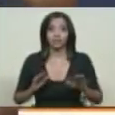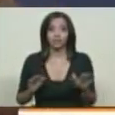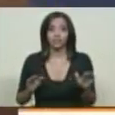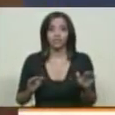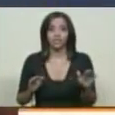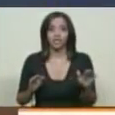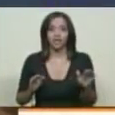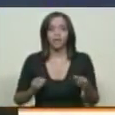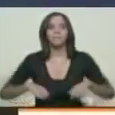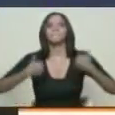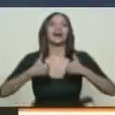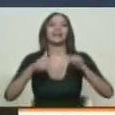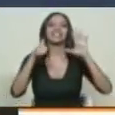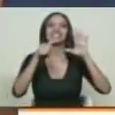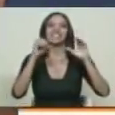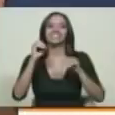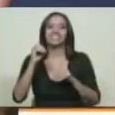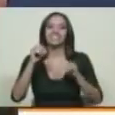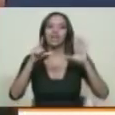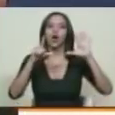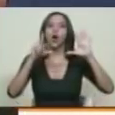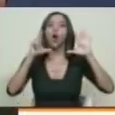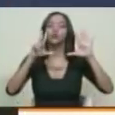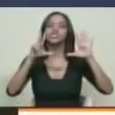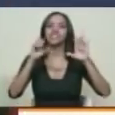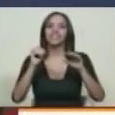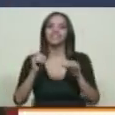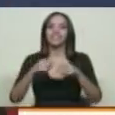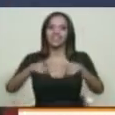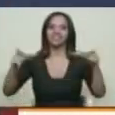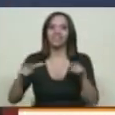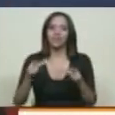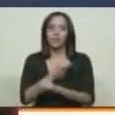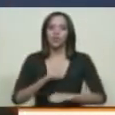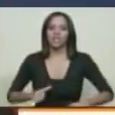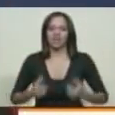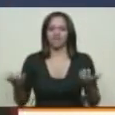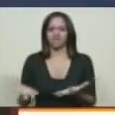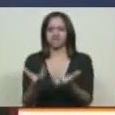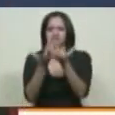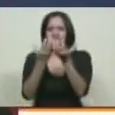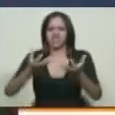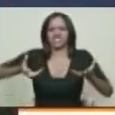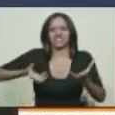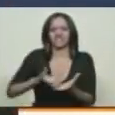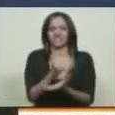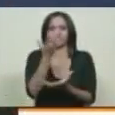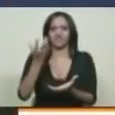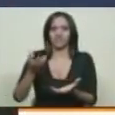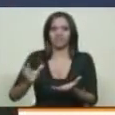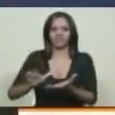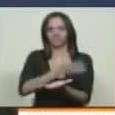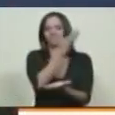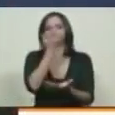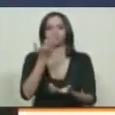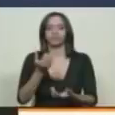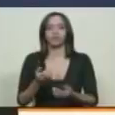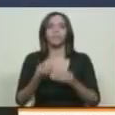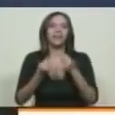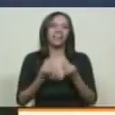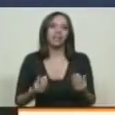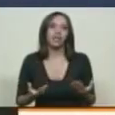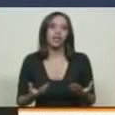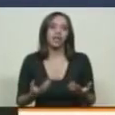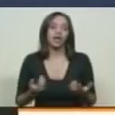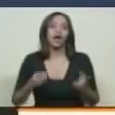de 60, 80 hectáreas en el Estado portuguesa. Las quemaron, le pasaron la maquinaria. ¿Para qué? Para que estos